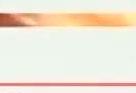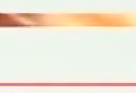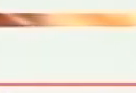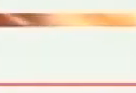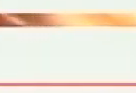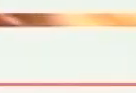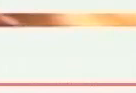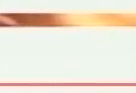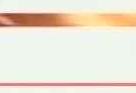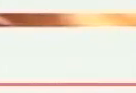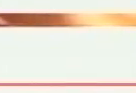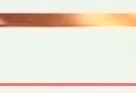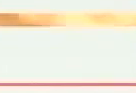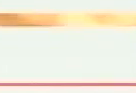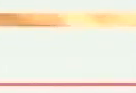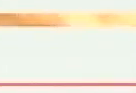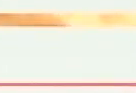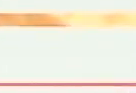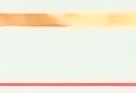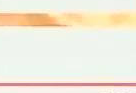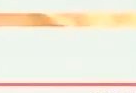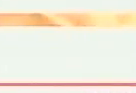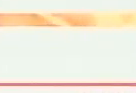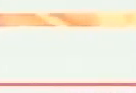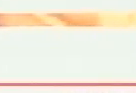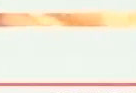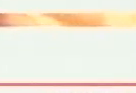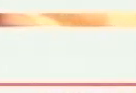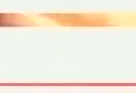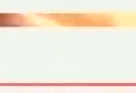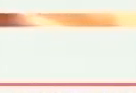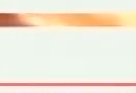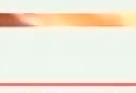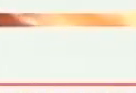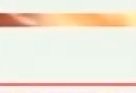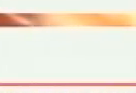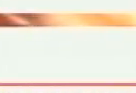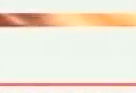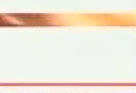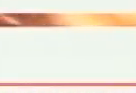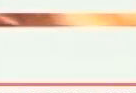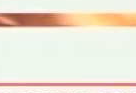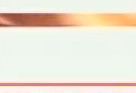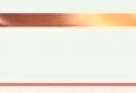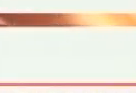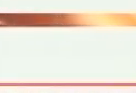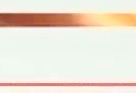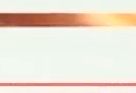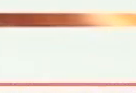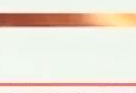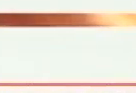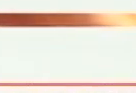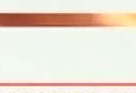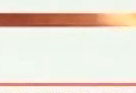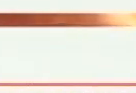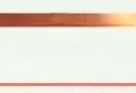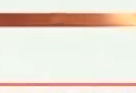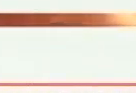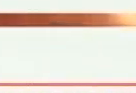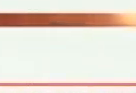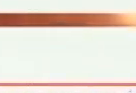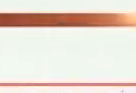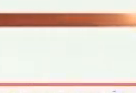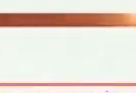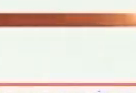1366 le da la facultad a la Sala Constitucional de declarar la omisión constitucional de los